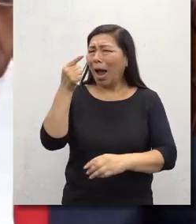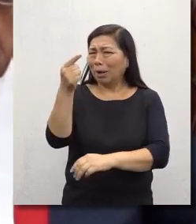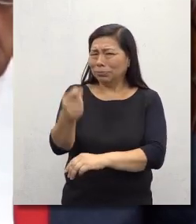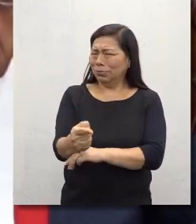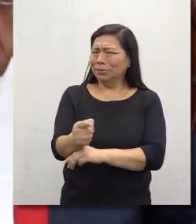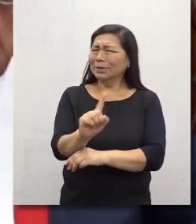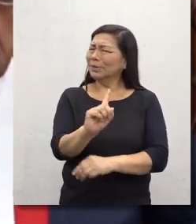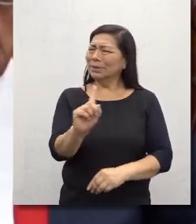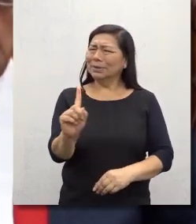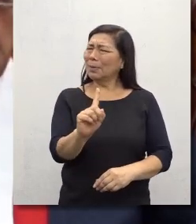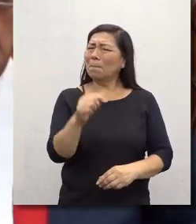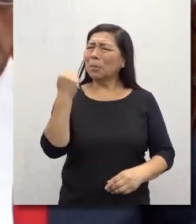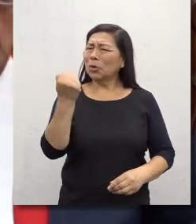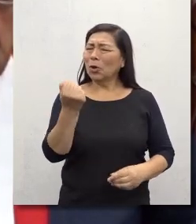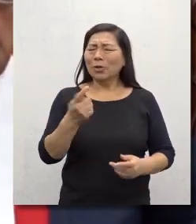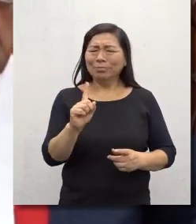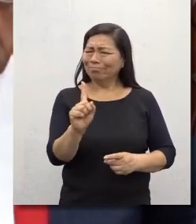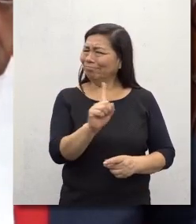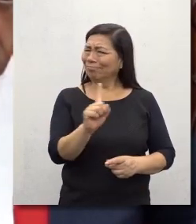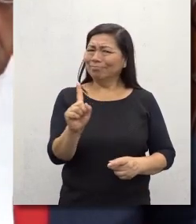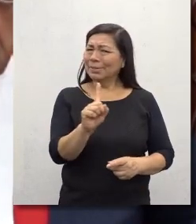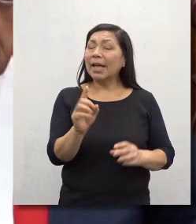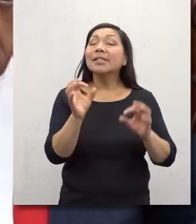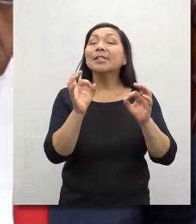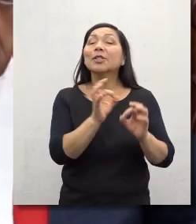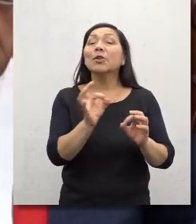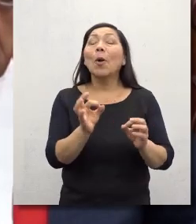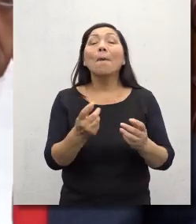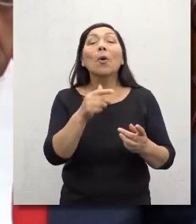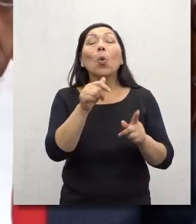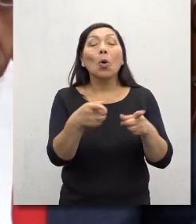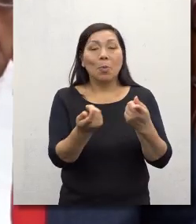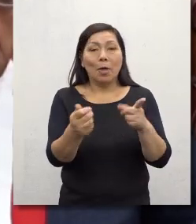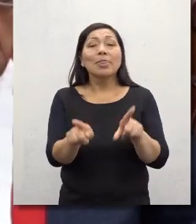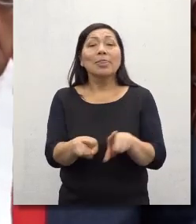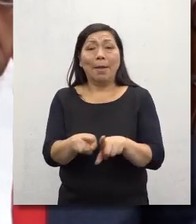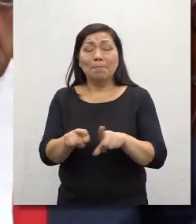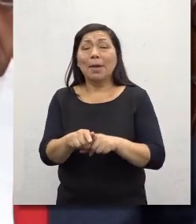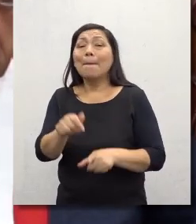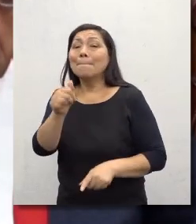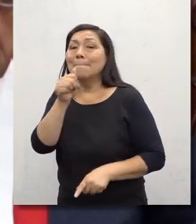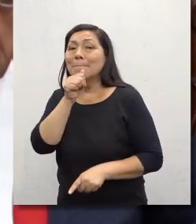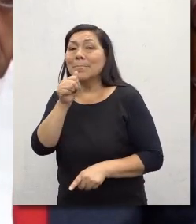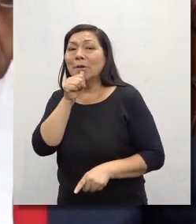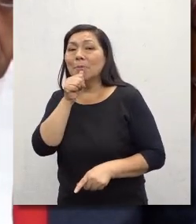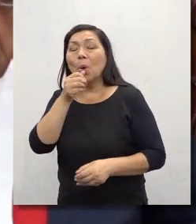la arbitrariedad de los poderes públicos, sino también de los privados, correspondiendo a la